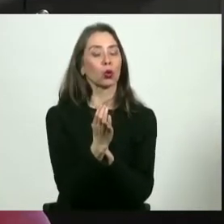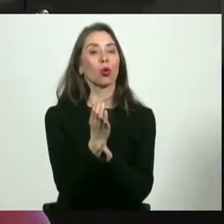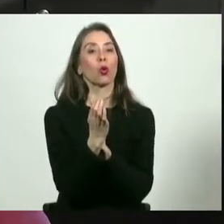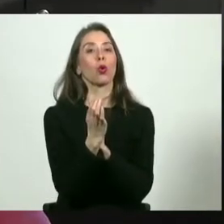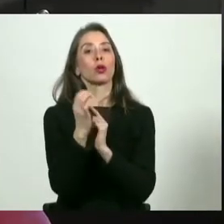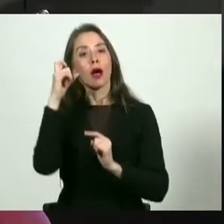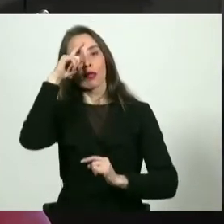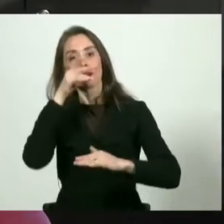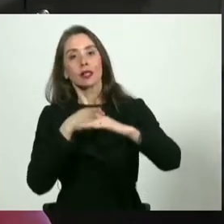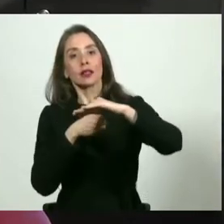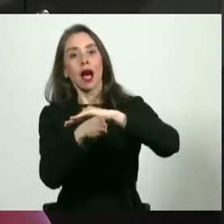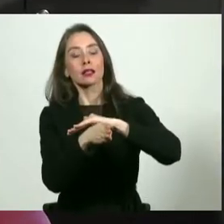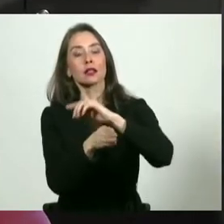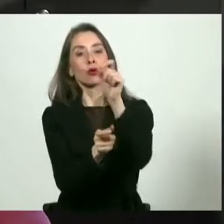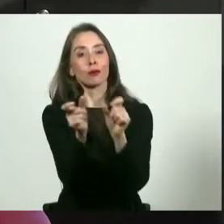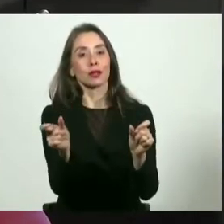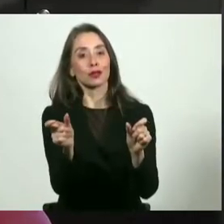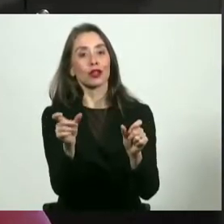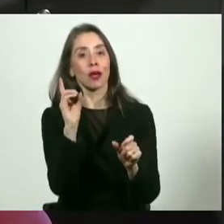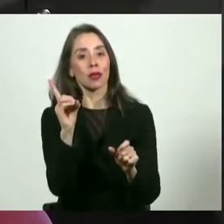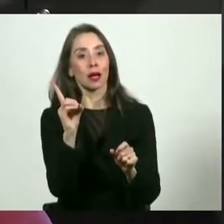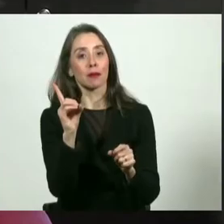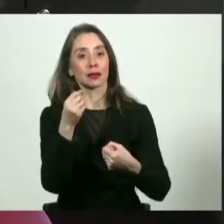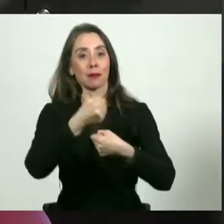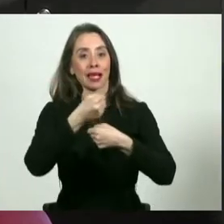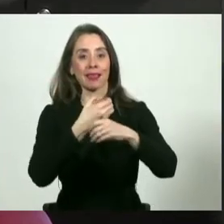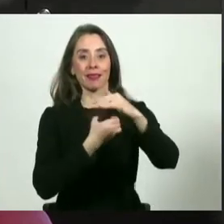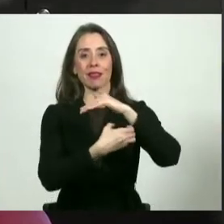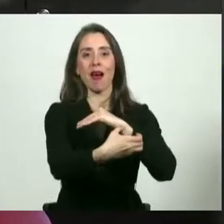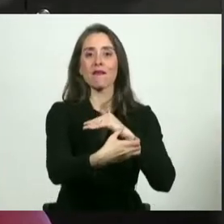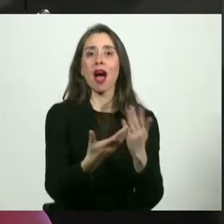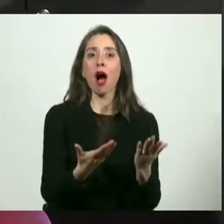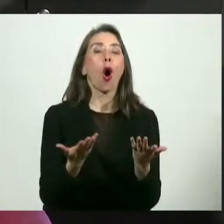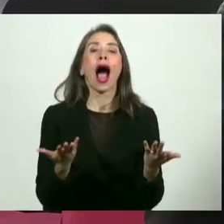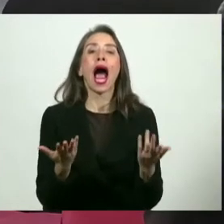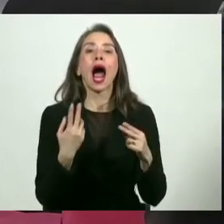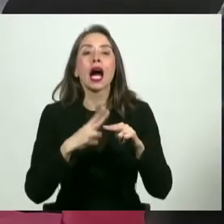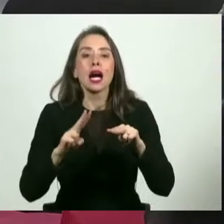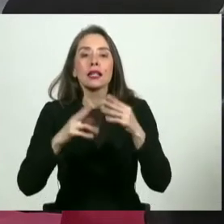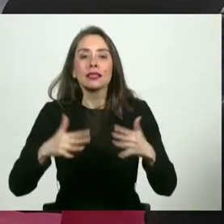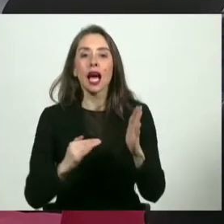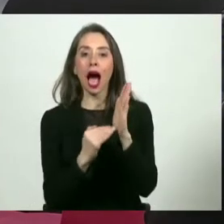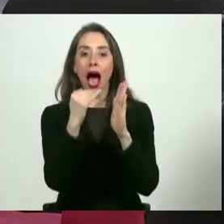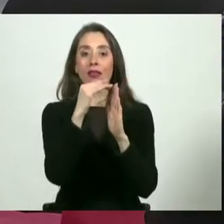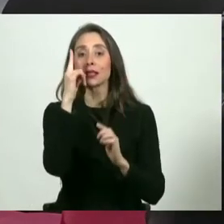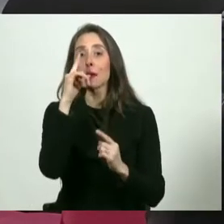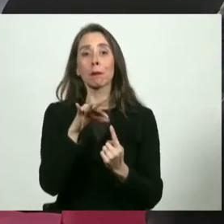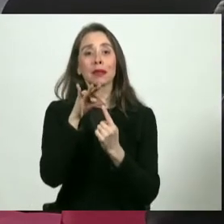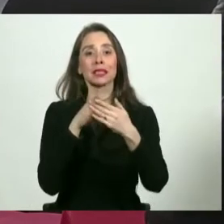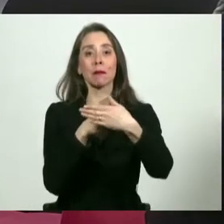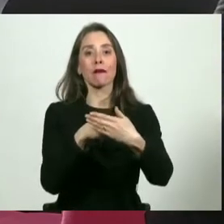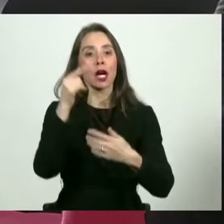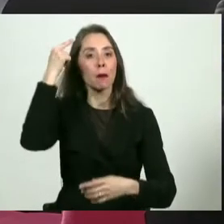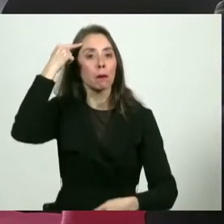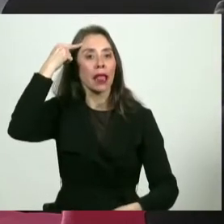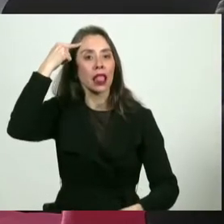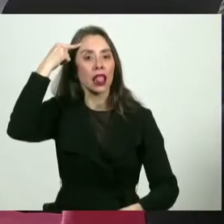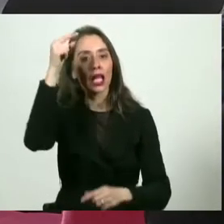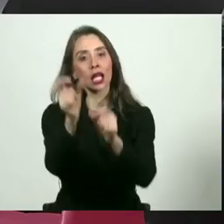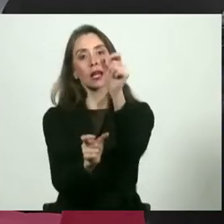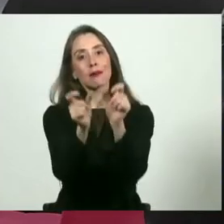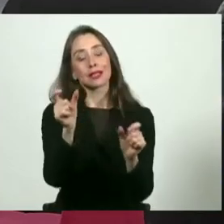de las personas con discapacidad al trabajo y qué avance se ha hecho. Yo creo que la principal barrera sigue estando en la mente de la gente,